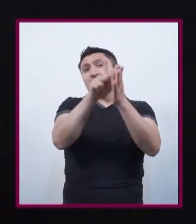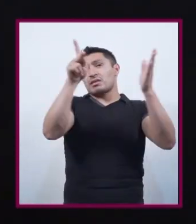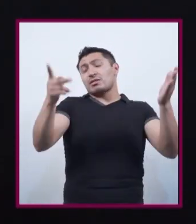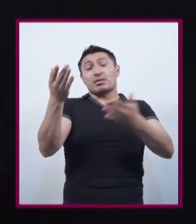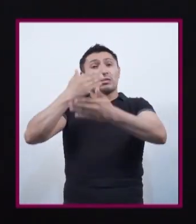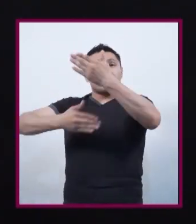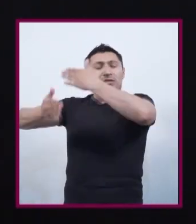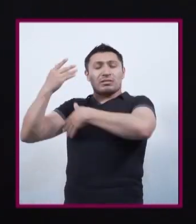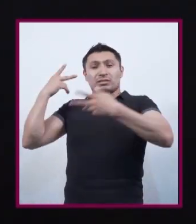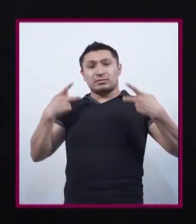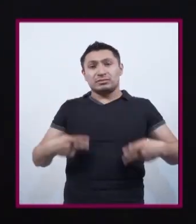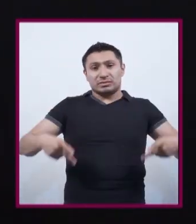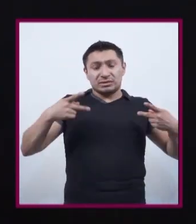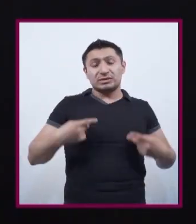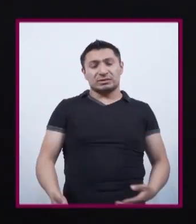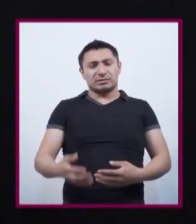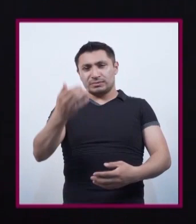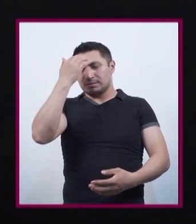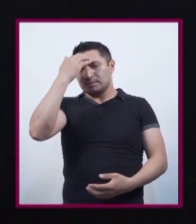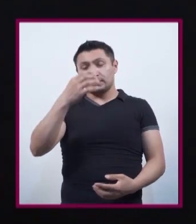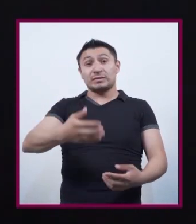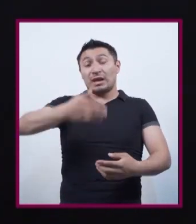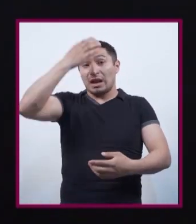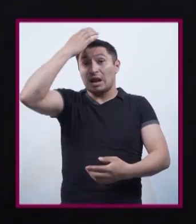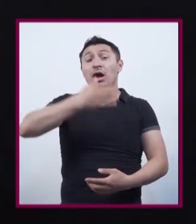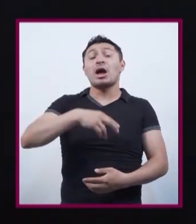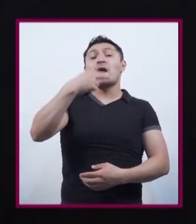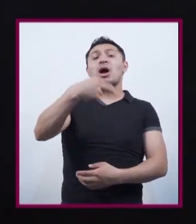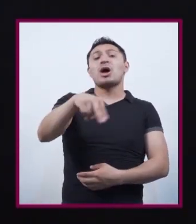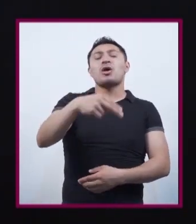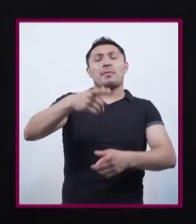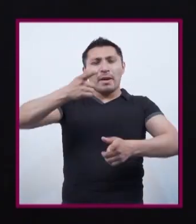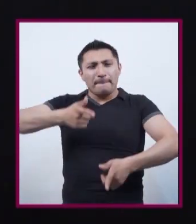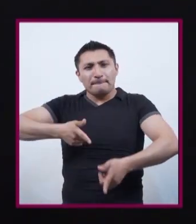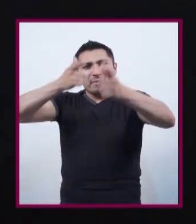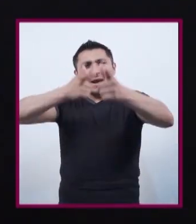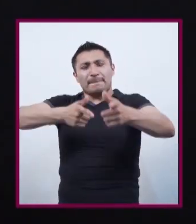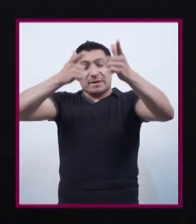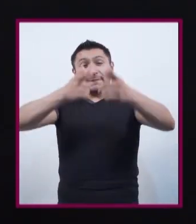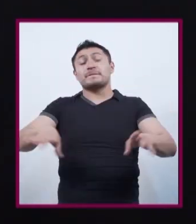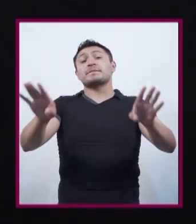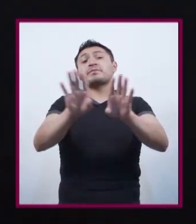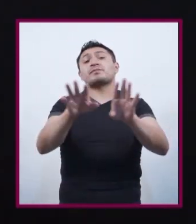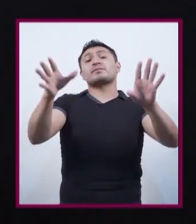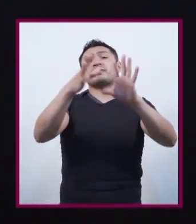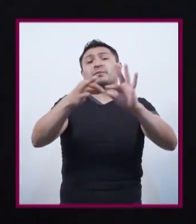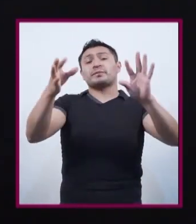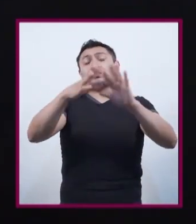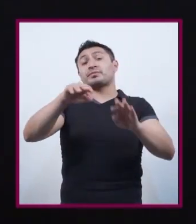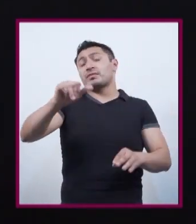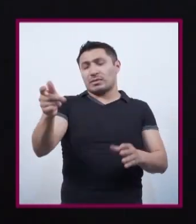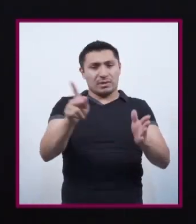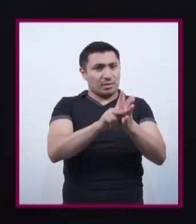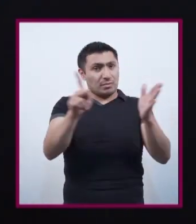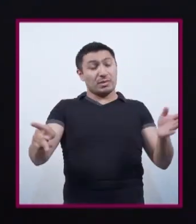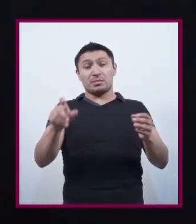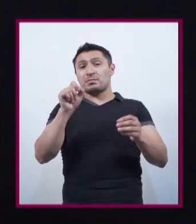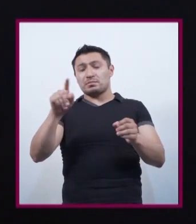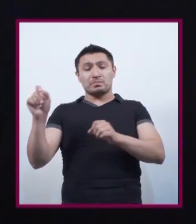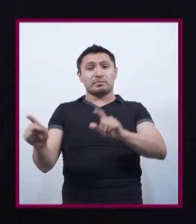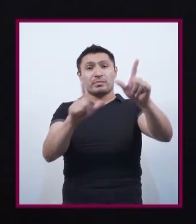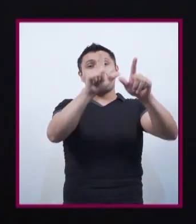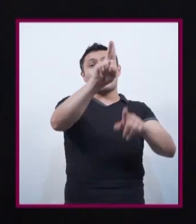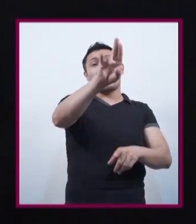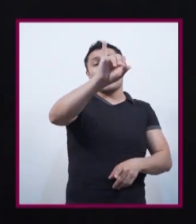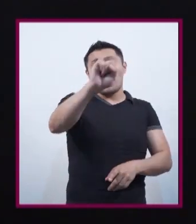aquellos días los capitalinos conocieron el rostro y el nombre del asesino. Y como describe otro de los periódicos de aquella época,